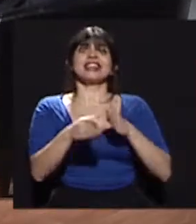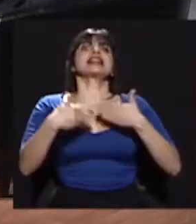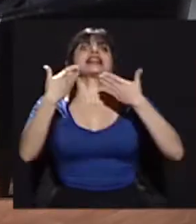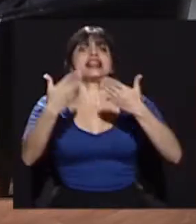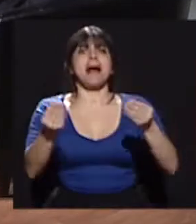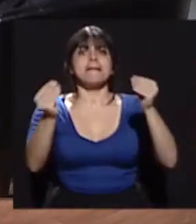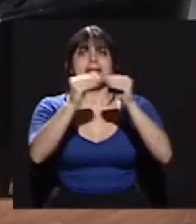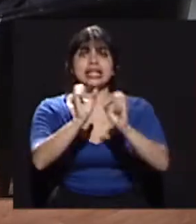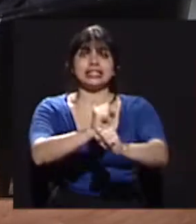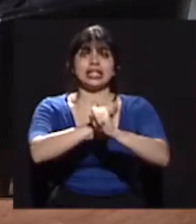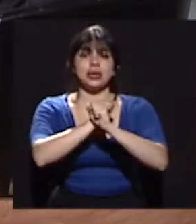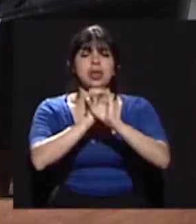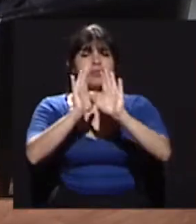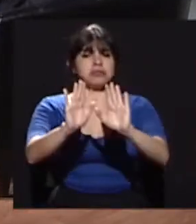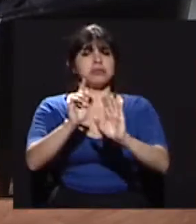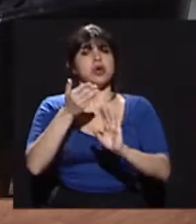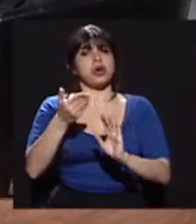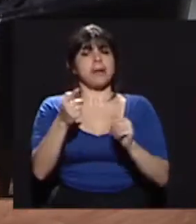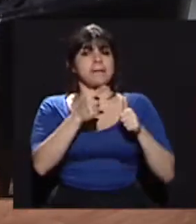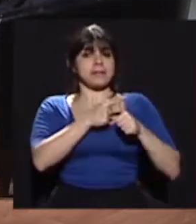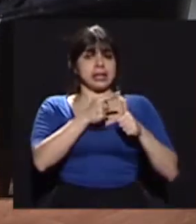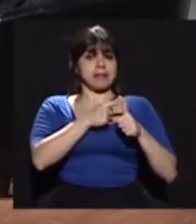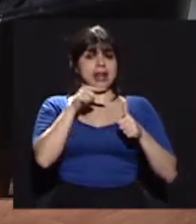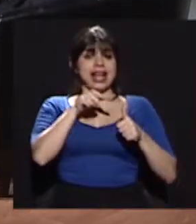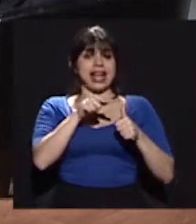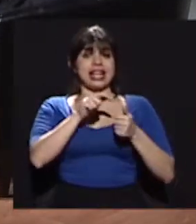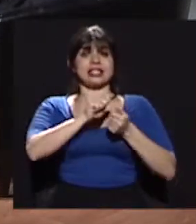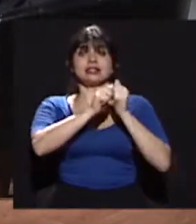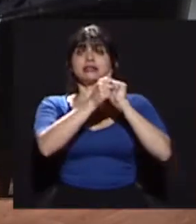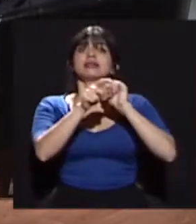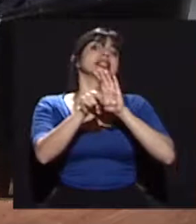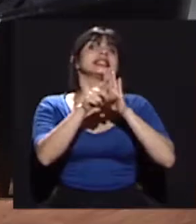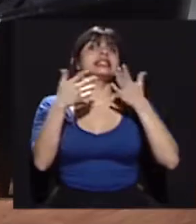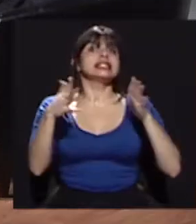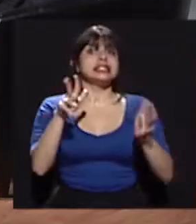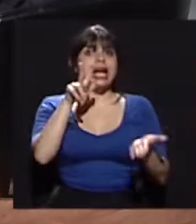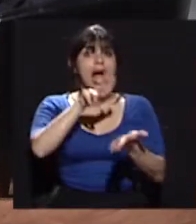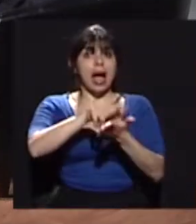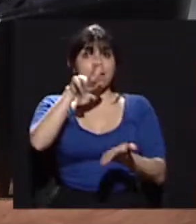borrar un par de cosas primero esta reforma aprobada